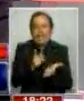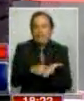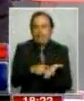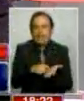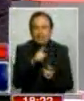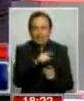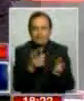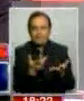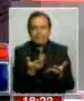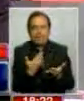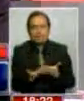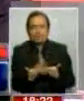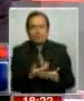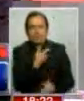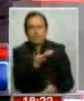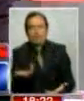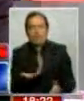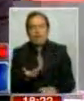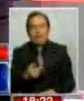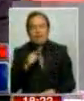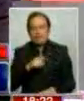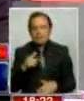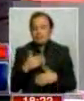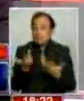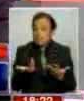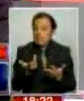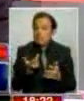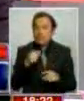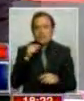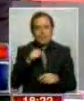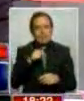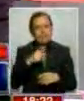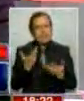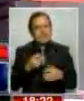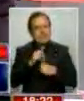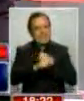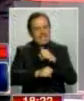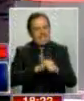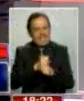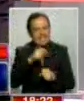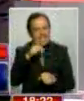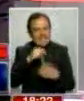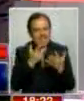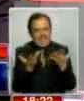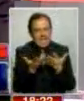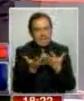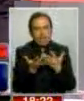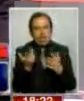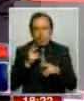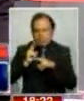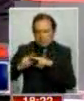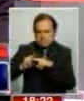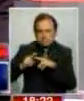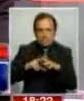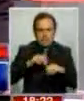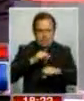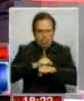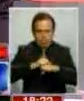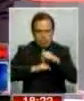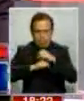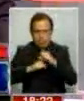ciertas invariabilidades, digamos, por varios años más. Y nosotros justamente teníamos que hacer una estructura, una estructura